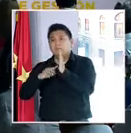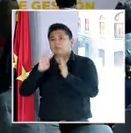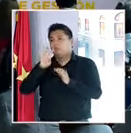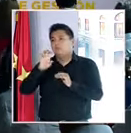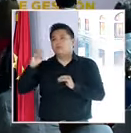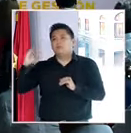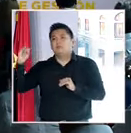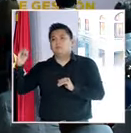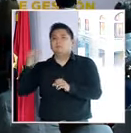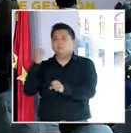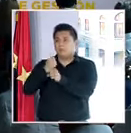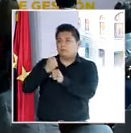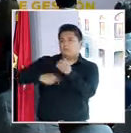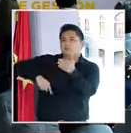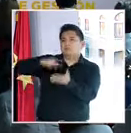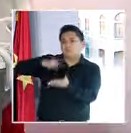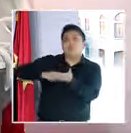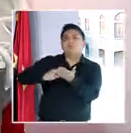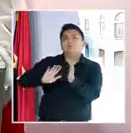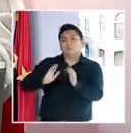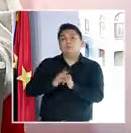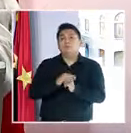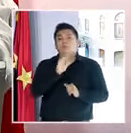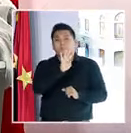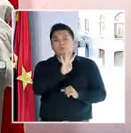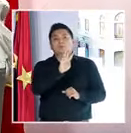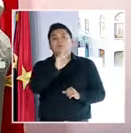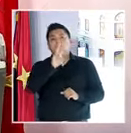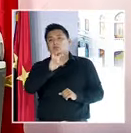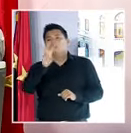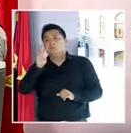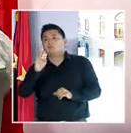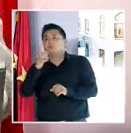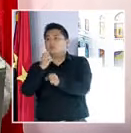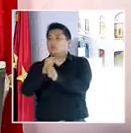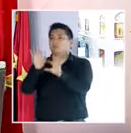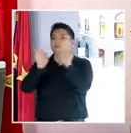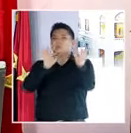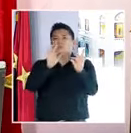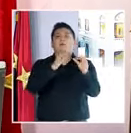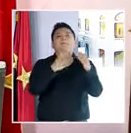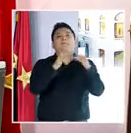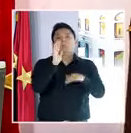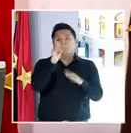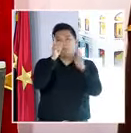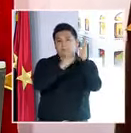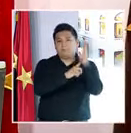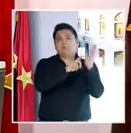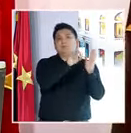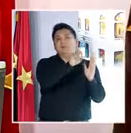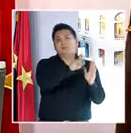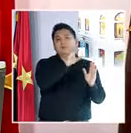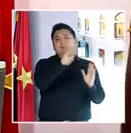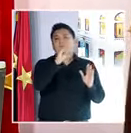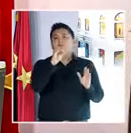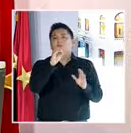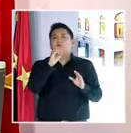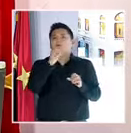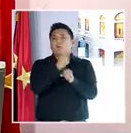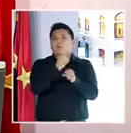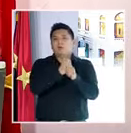1.953 empleos, 488 directos y más de 1.645